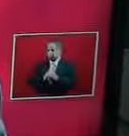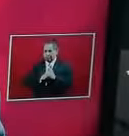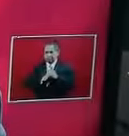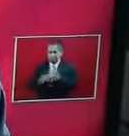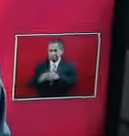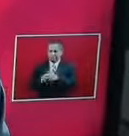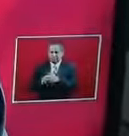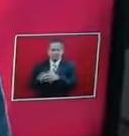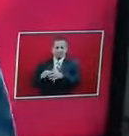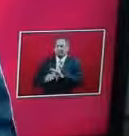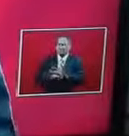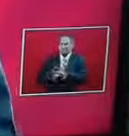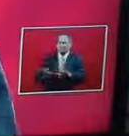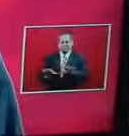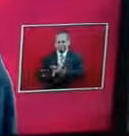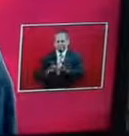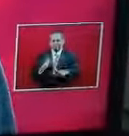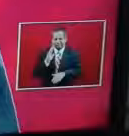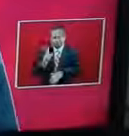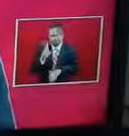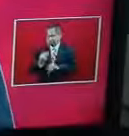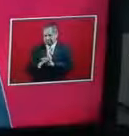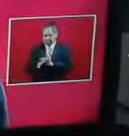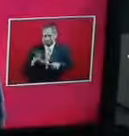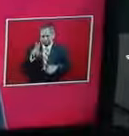O sea, ya no.